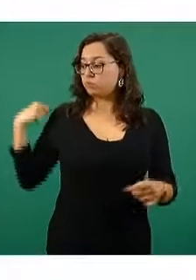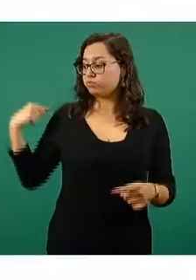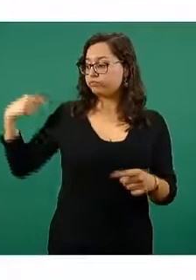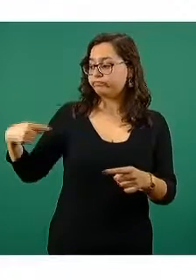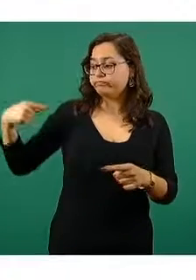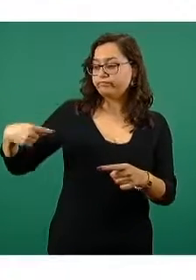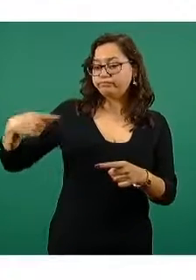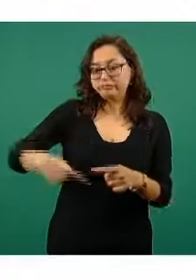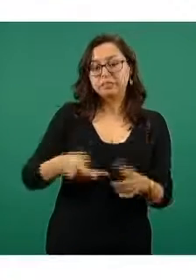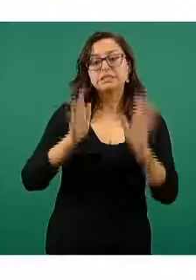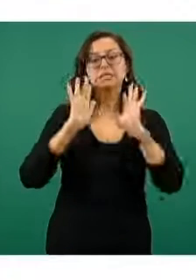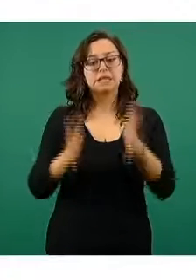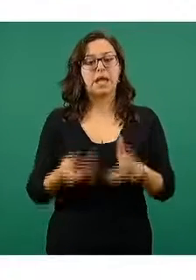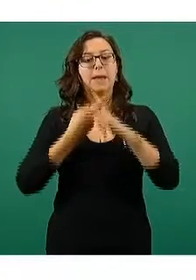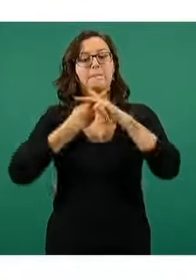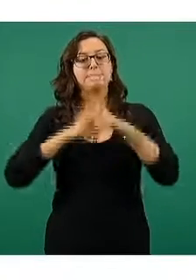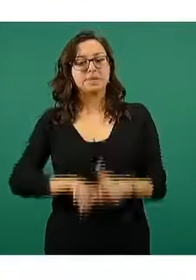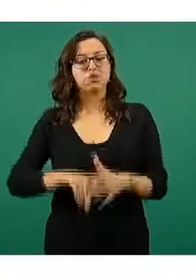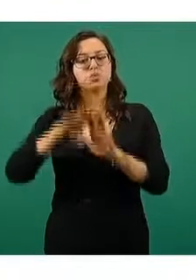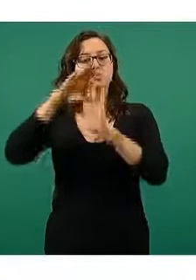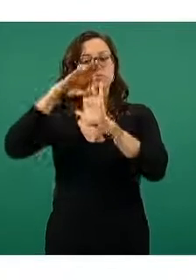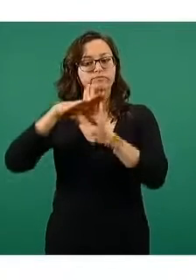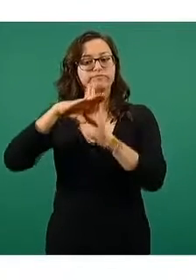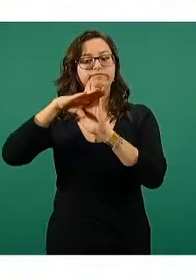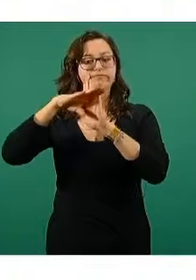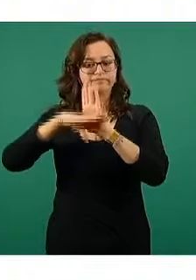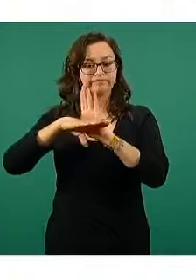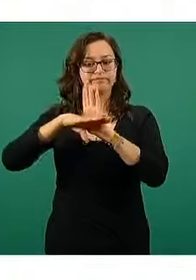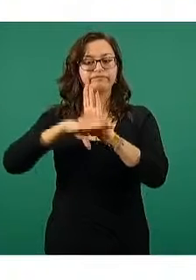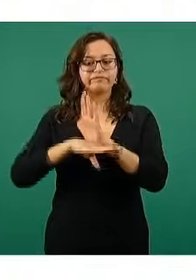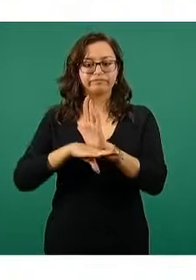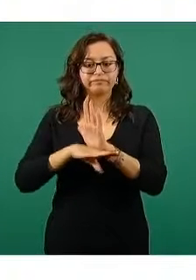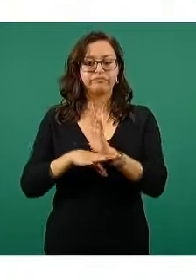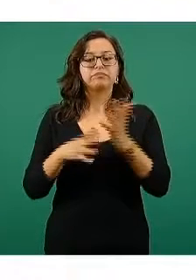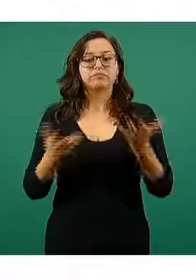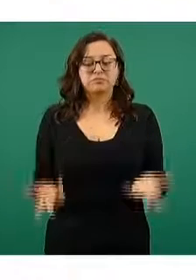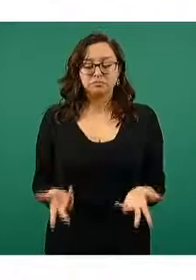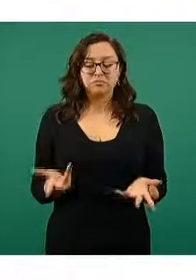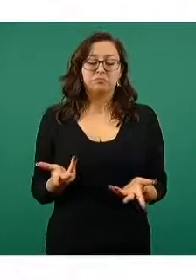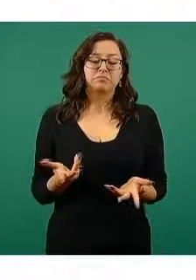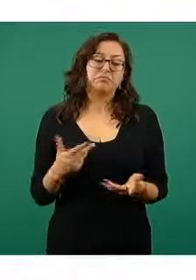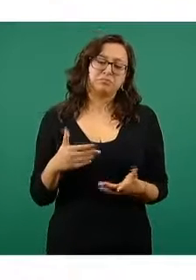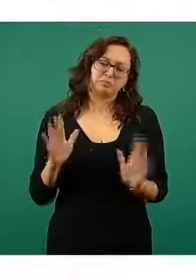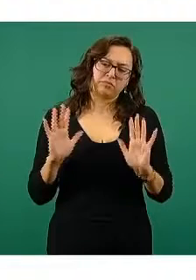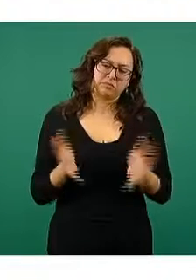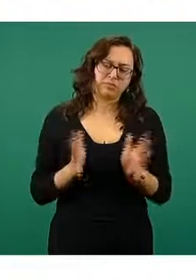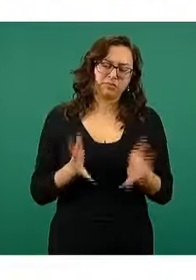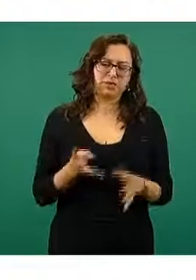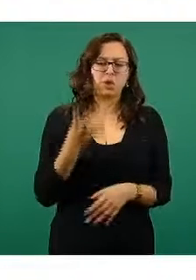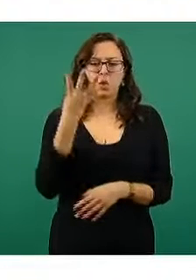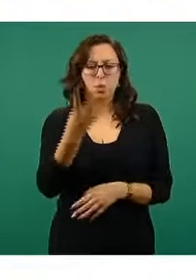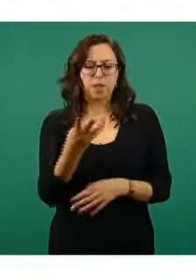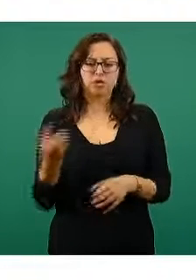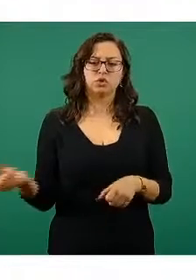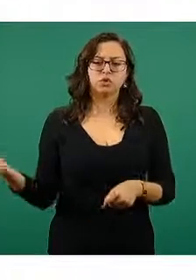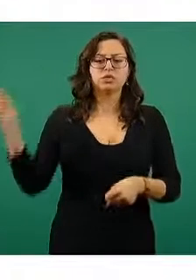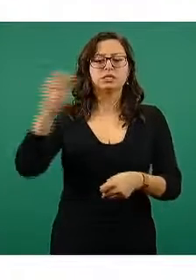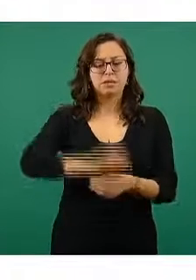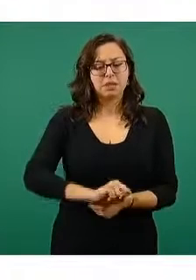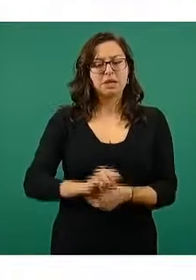ya veíamos que continuamos con esta tendencia descendente que hemos tenido ya por 4